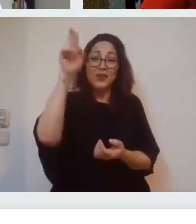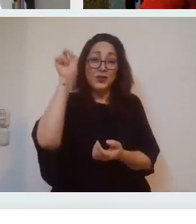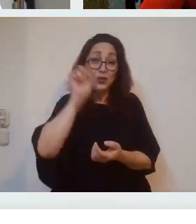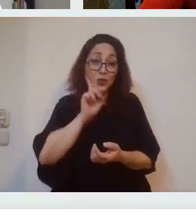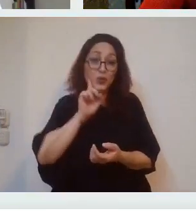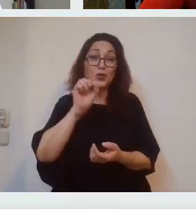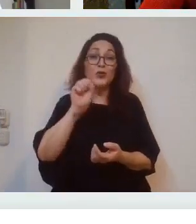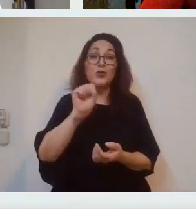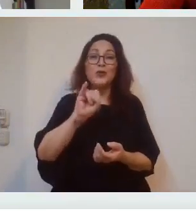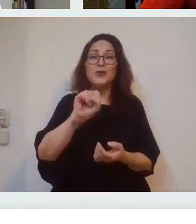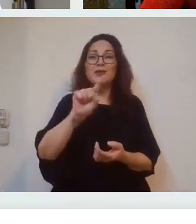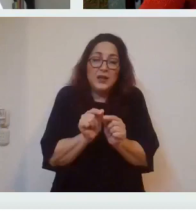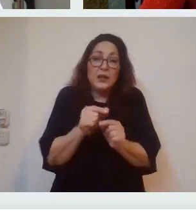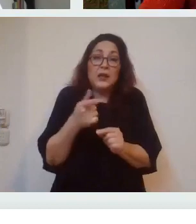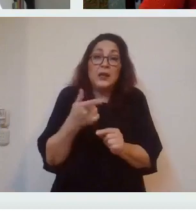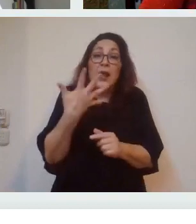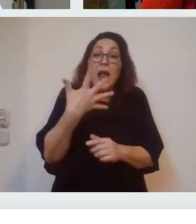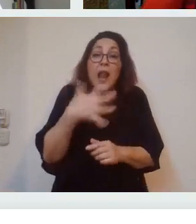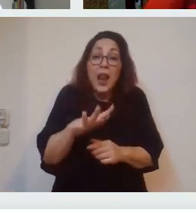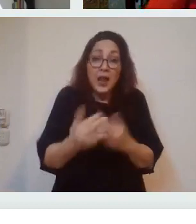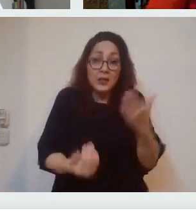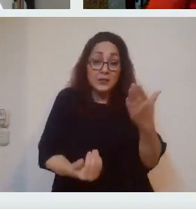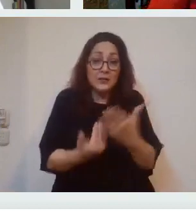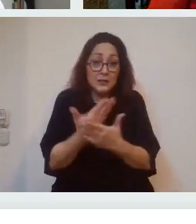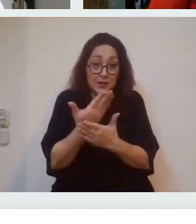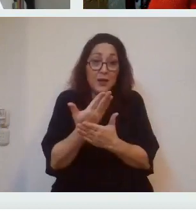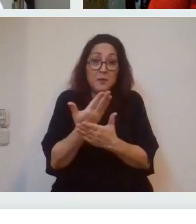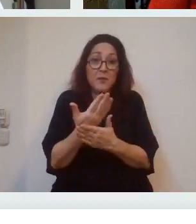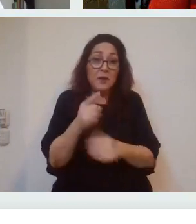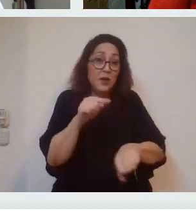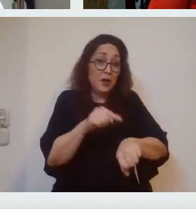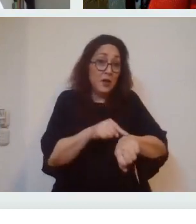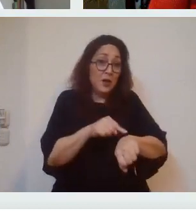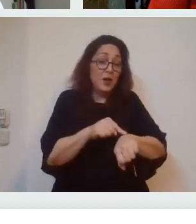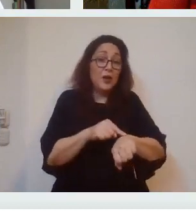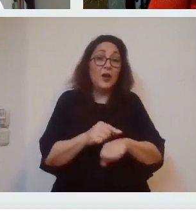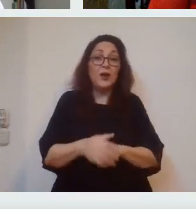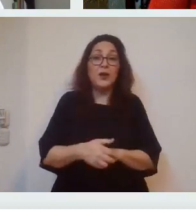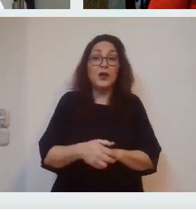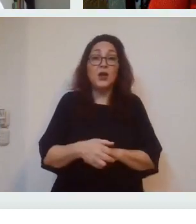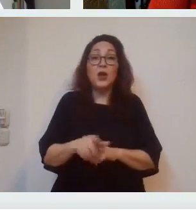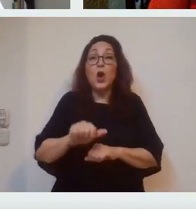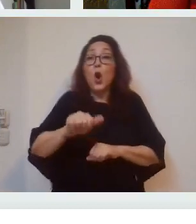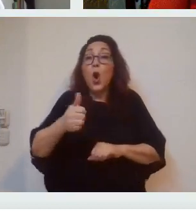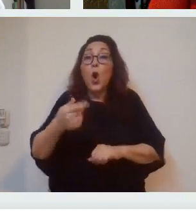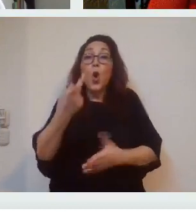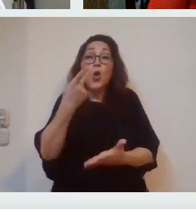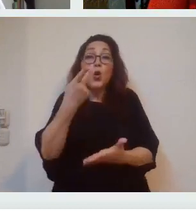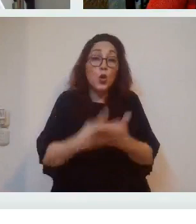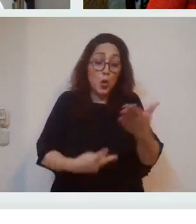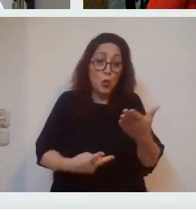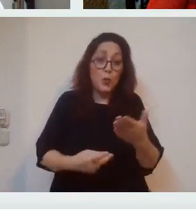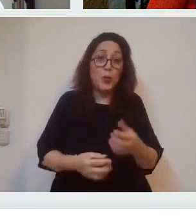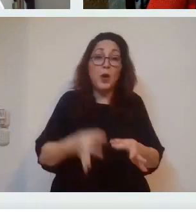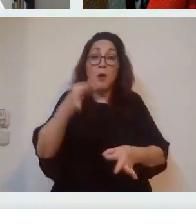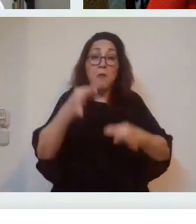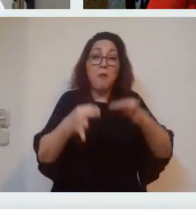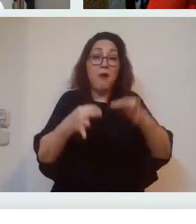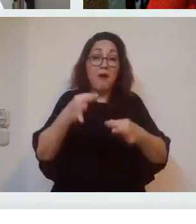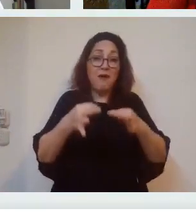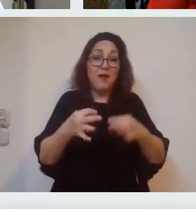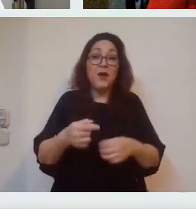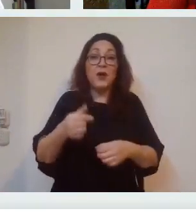escuela, la religión y la mercadotecnia que abarca toda la parte comercial, que ahí